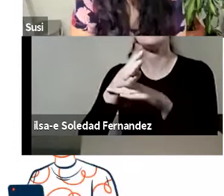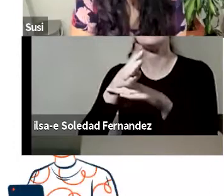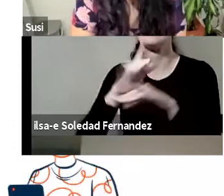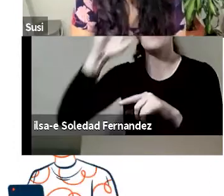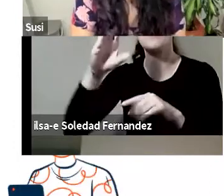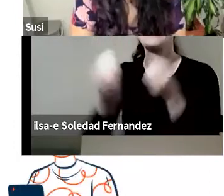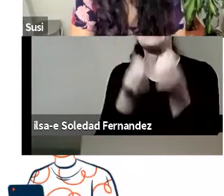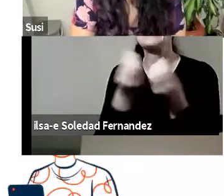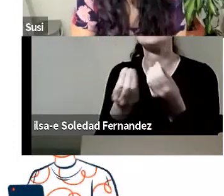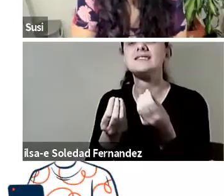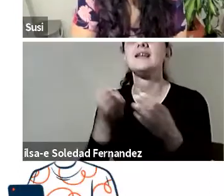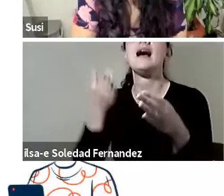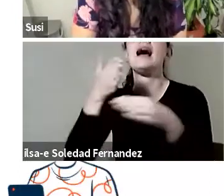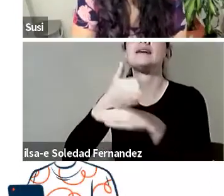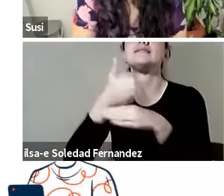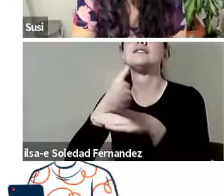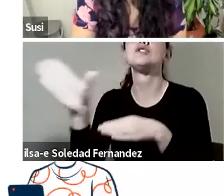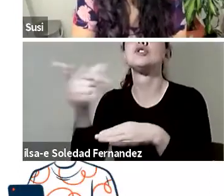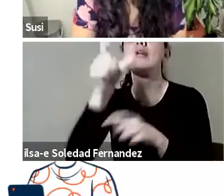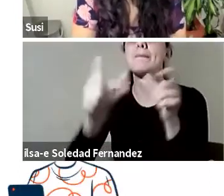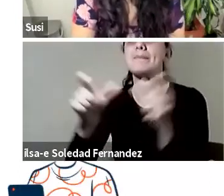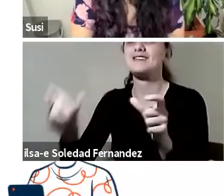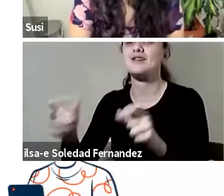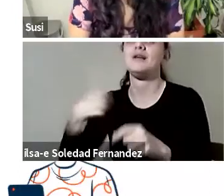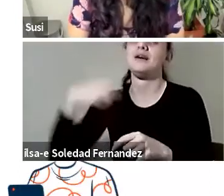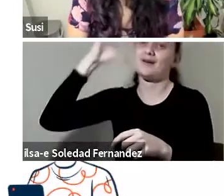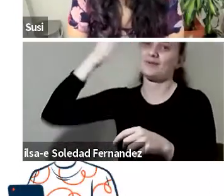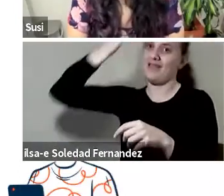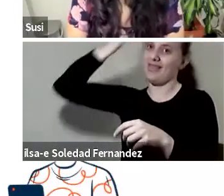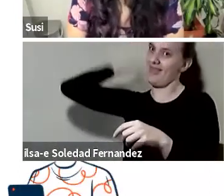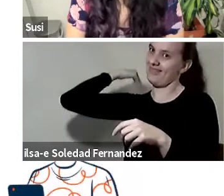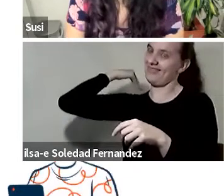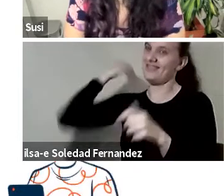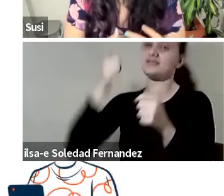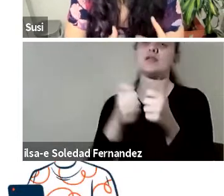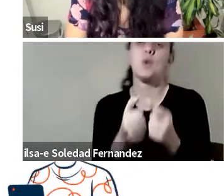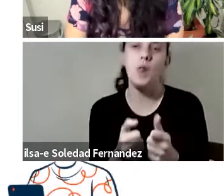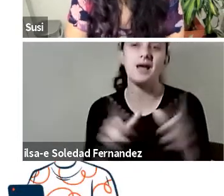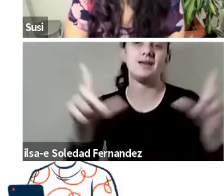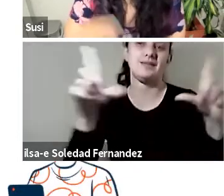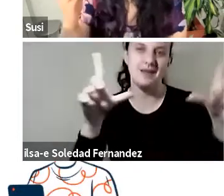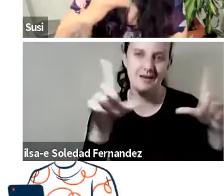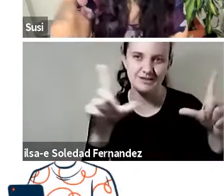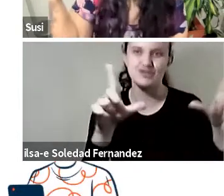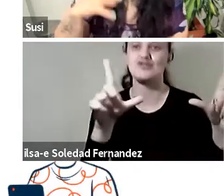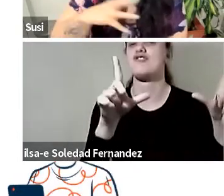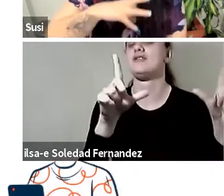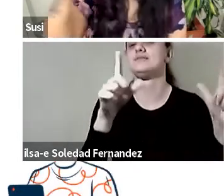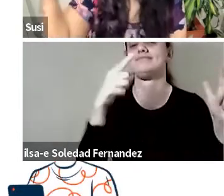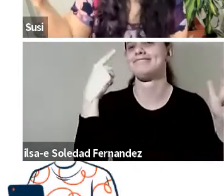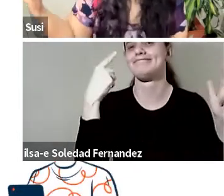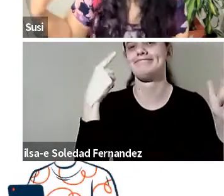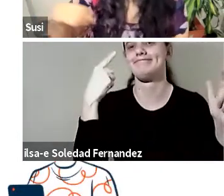la W3C define la accesibilidad web como el acceso de todas las personas a la web o al mundo digital. Recuerden que esto es viejo, es antes